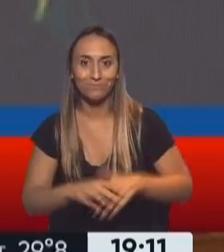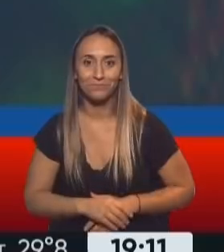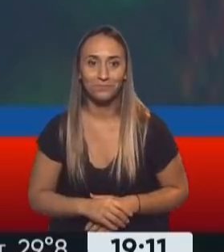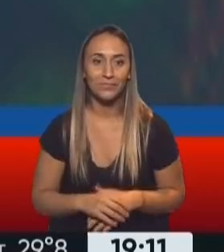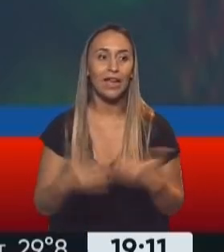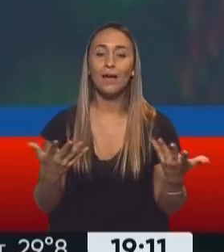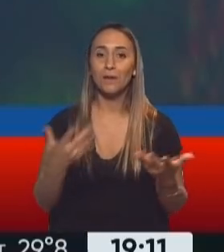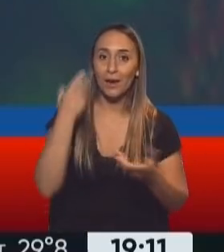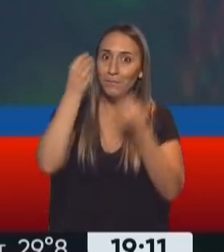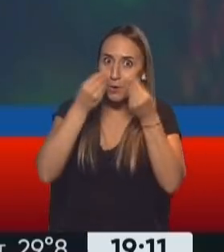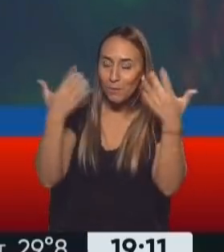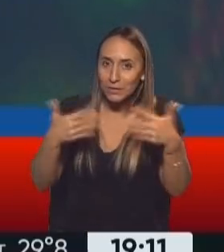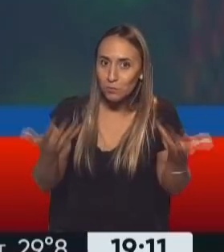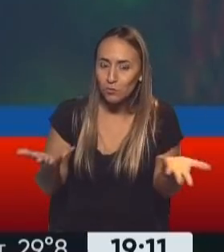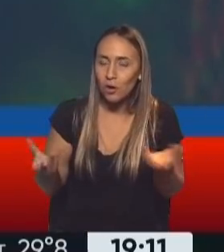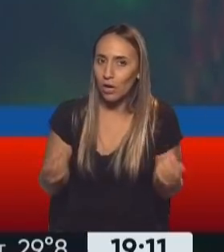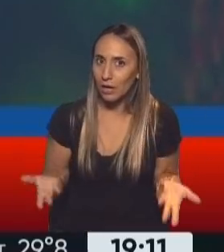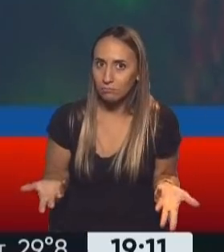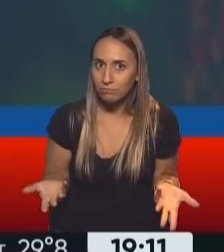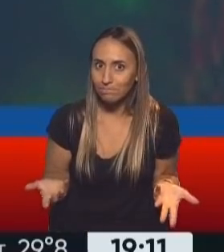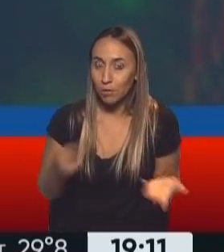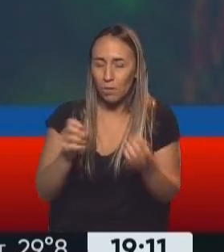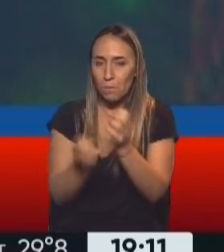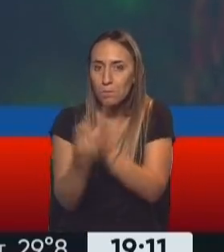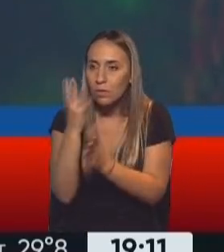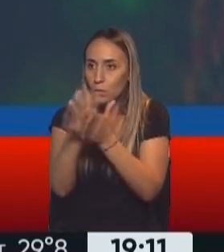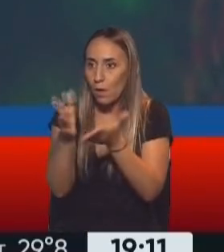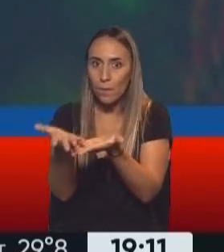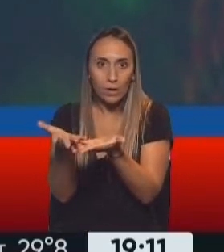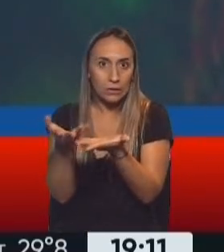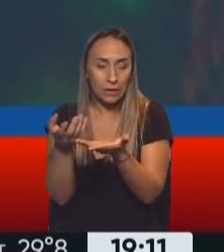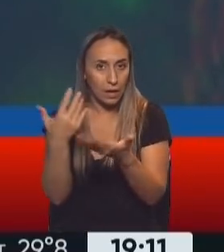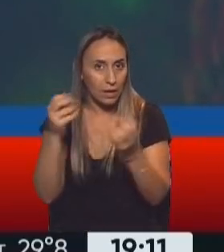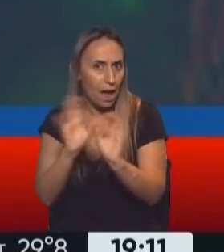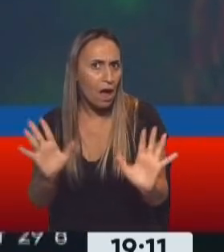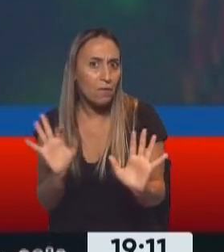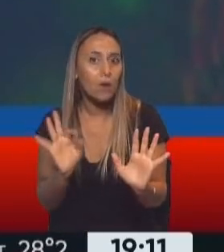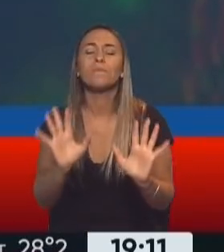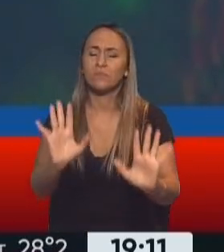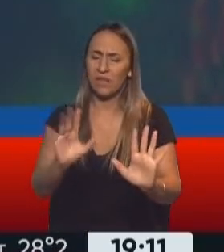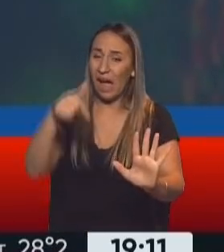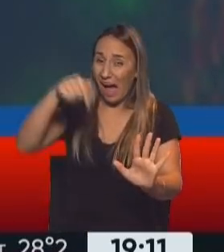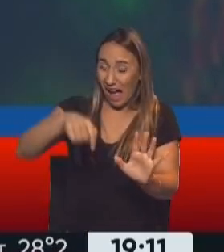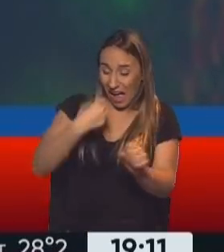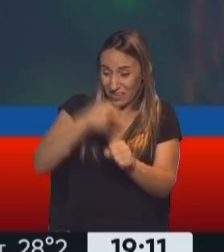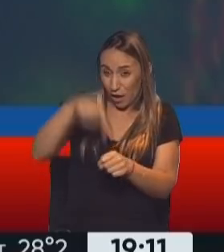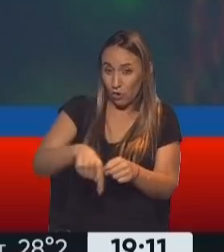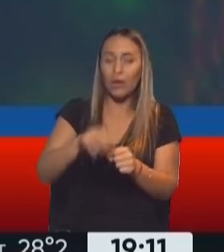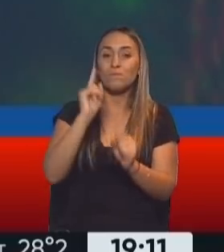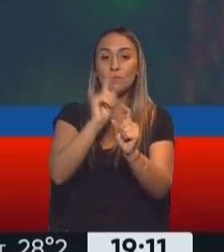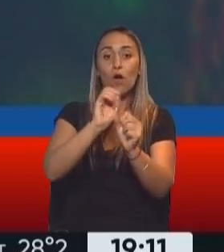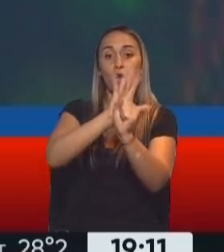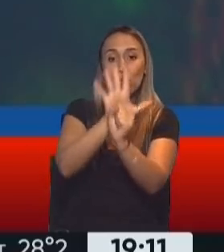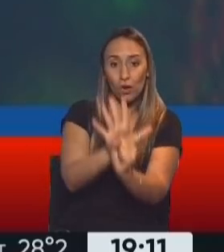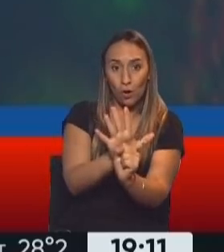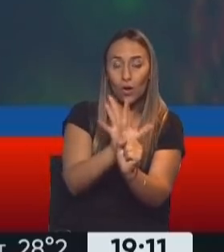mucho, doctor? ¿En qué instancia está eso? Hay descubiertas hasta ahora, hay 3 subvariantes del Omicron. La